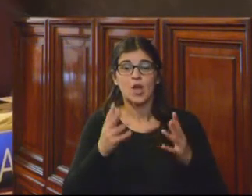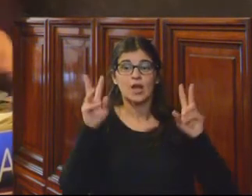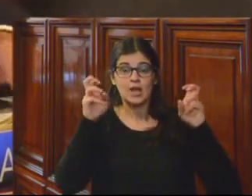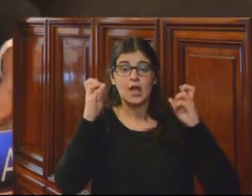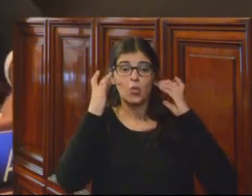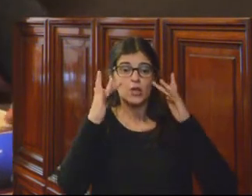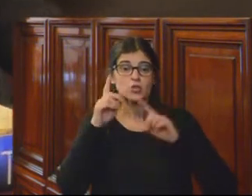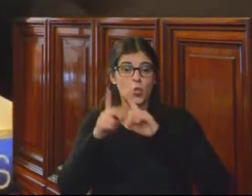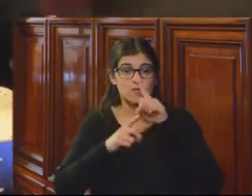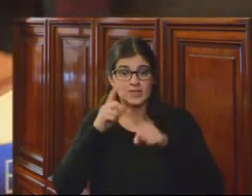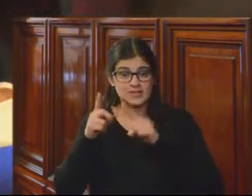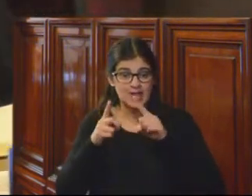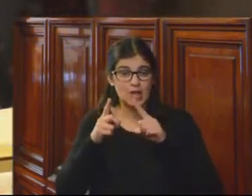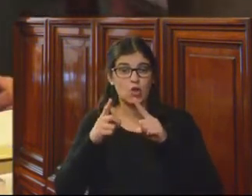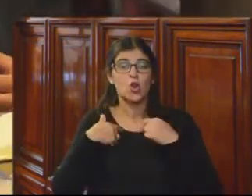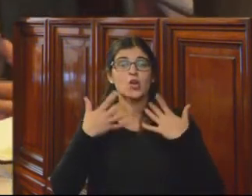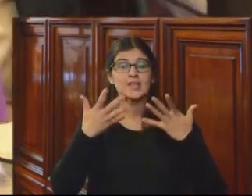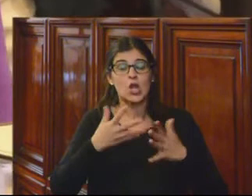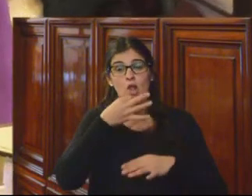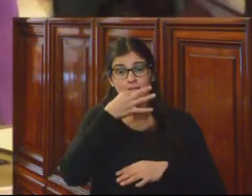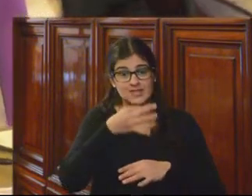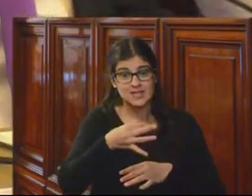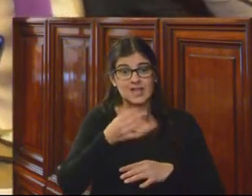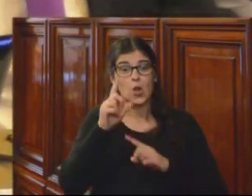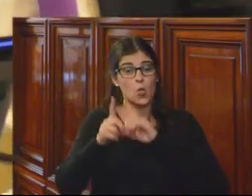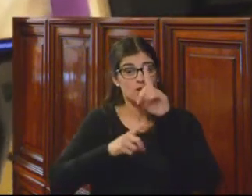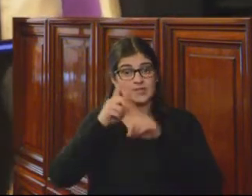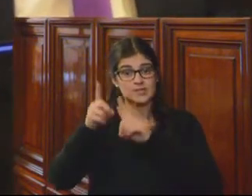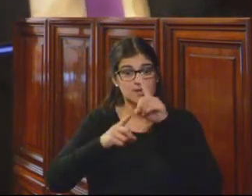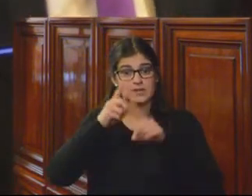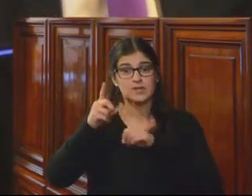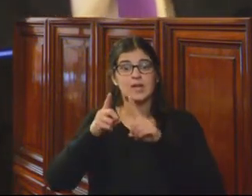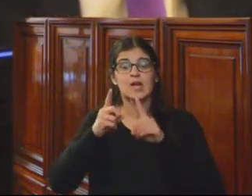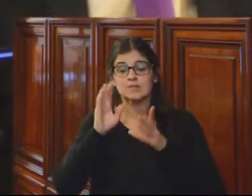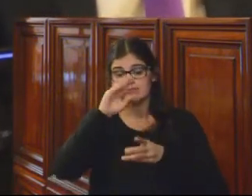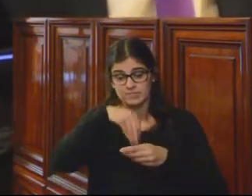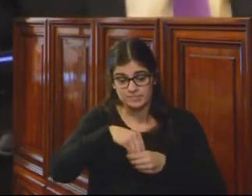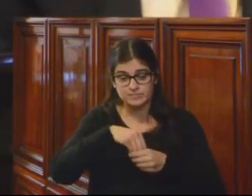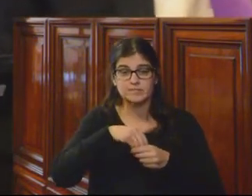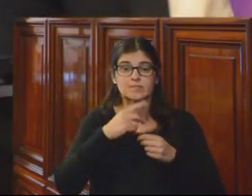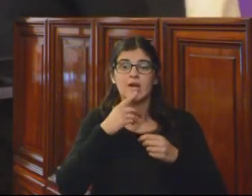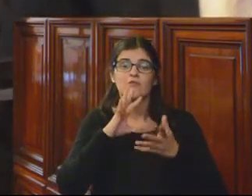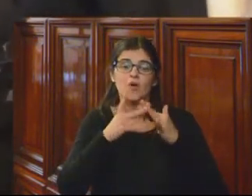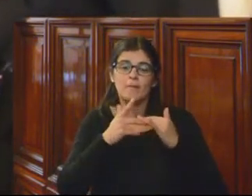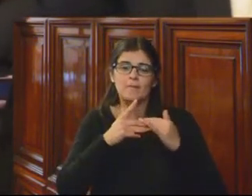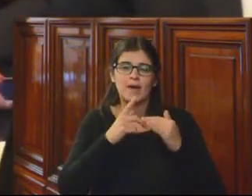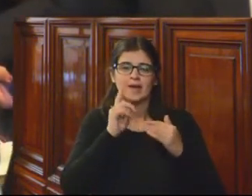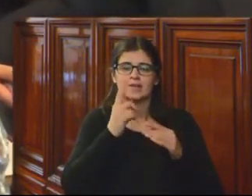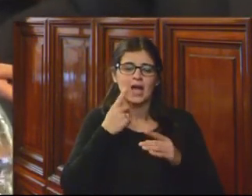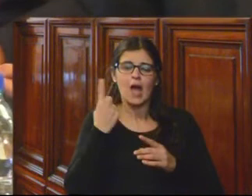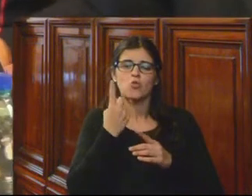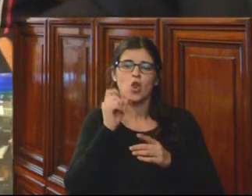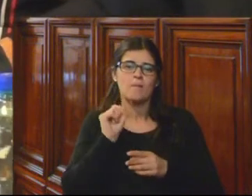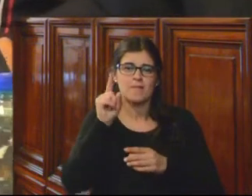educación universitaria, lo primero que quiero decir es que las universidades, el Estado parte de un principio que es el de Francisco López Segrera, de la autonomía.